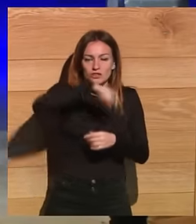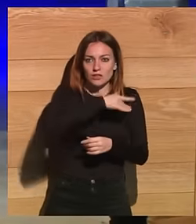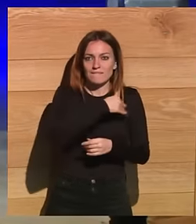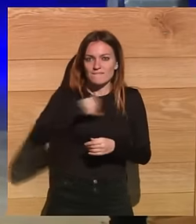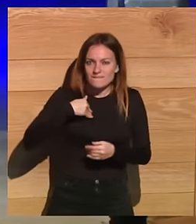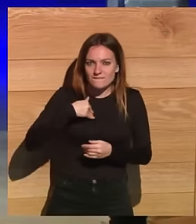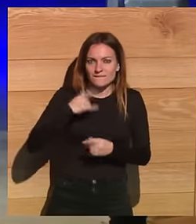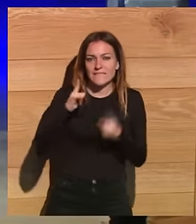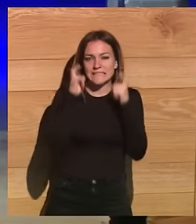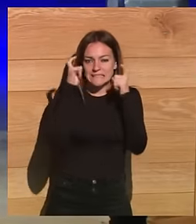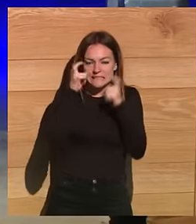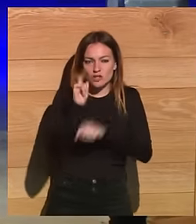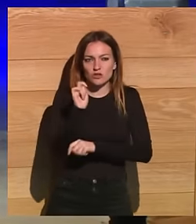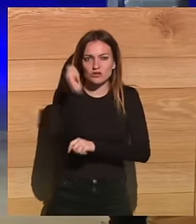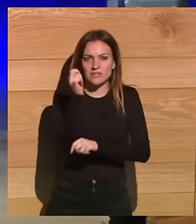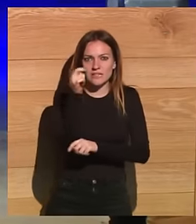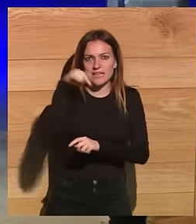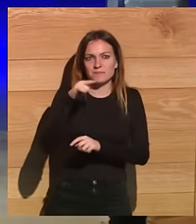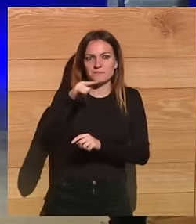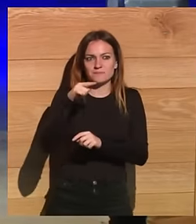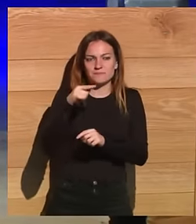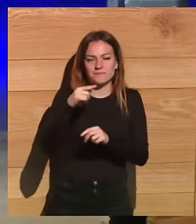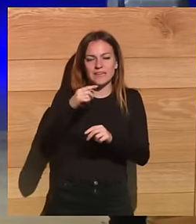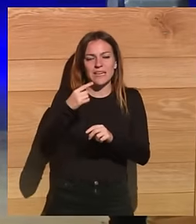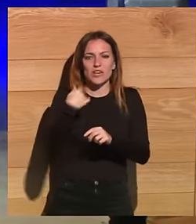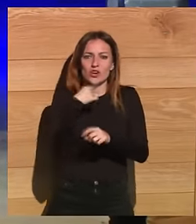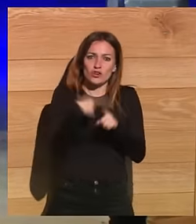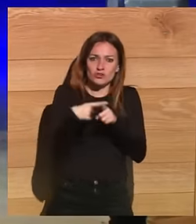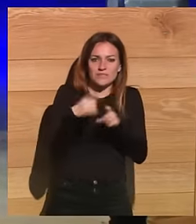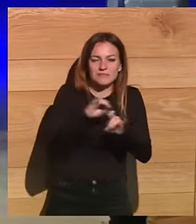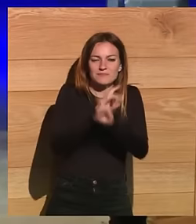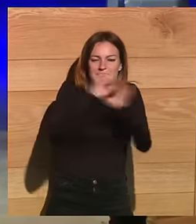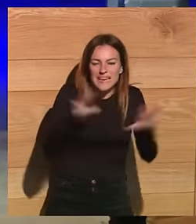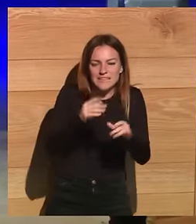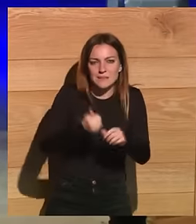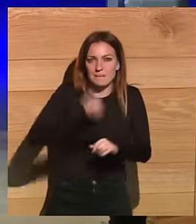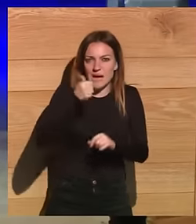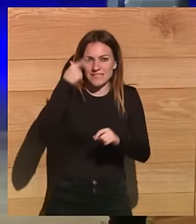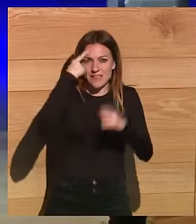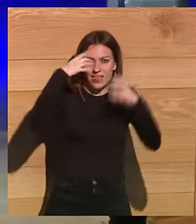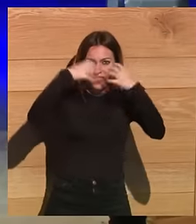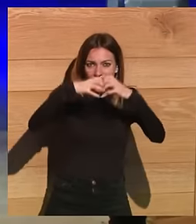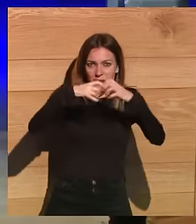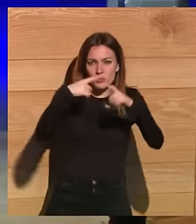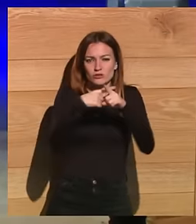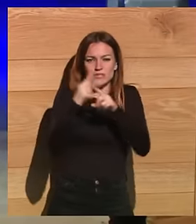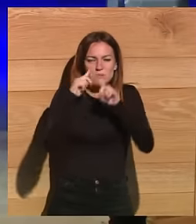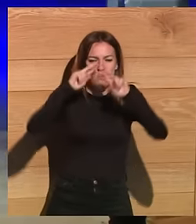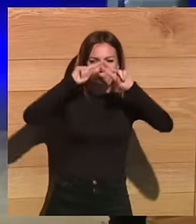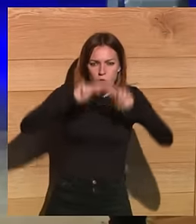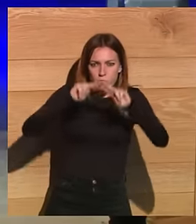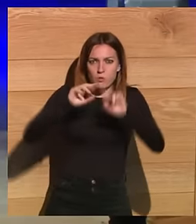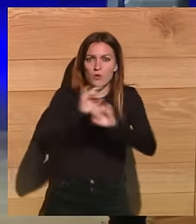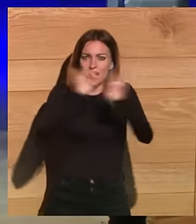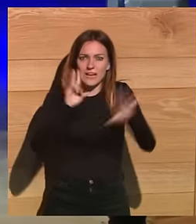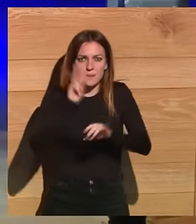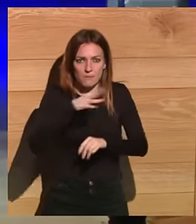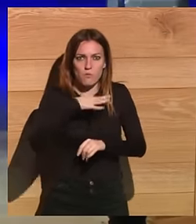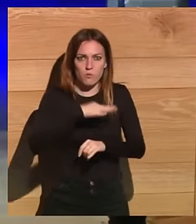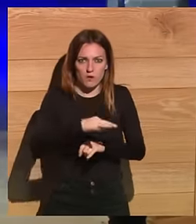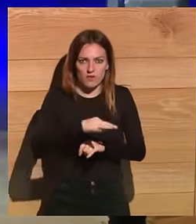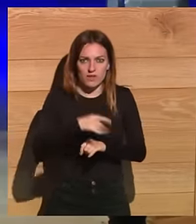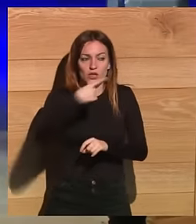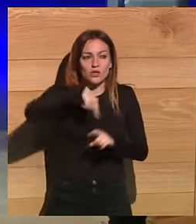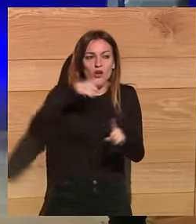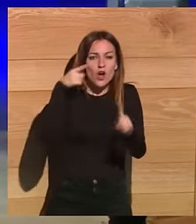de conseguir más resolución, tener más resolución en ciertas partes del cerebro. El objetivo es